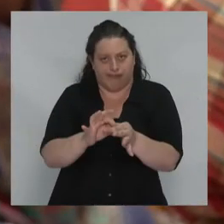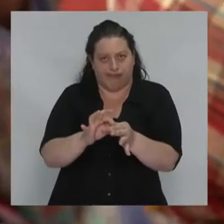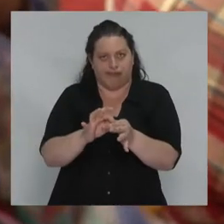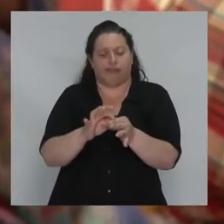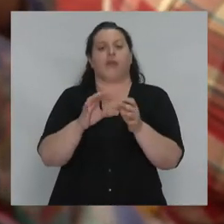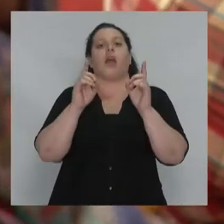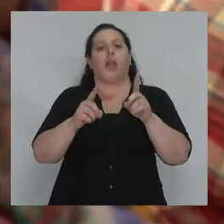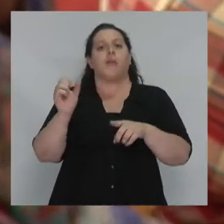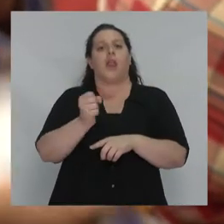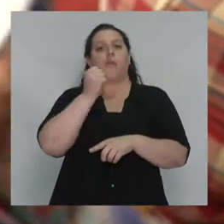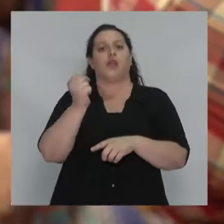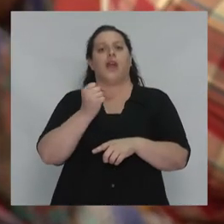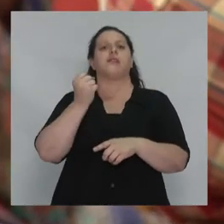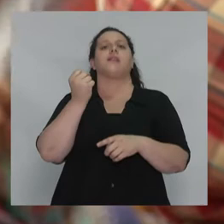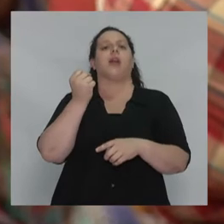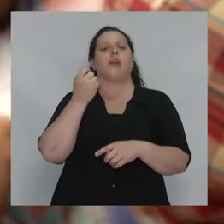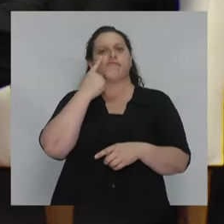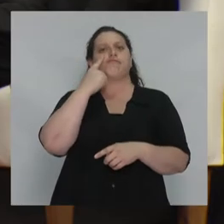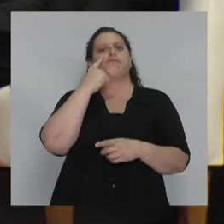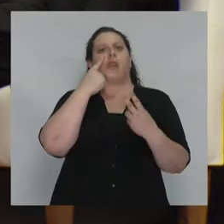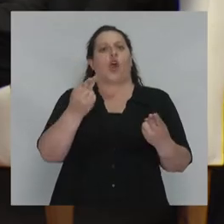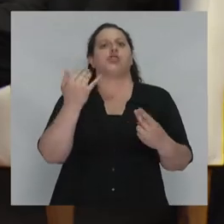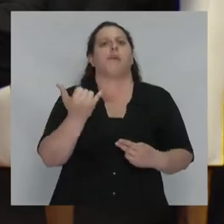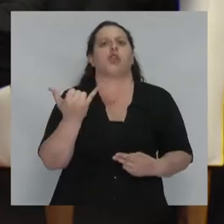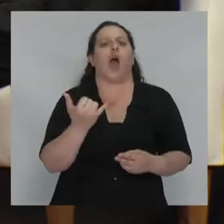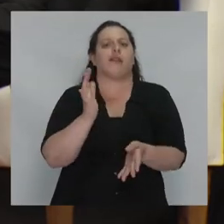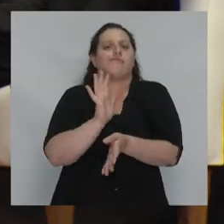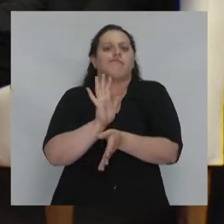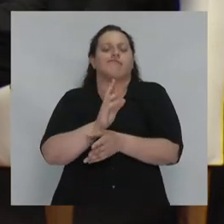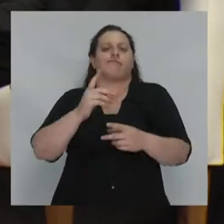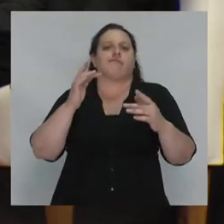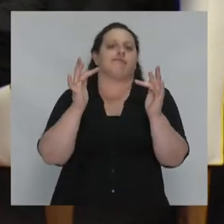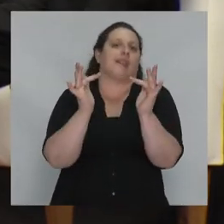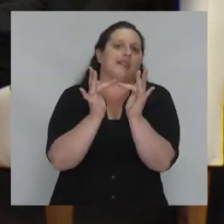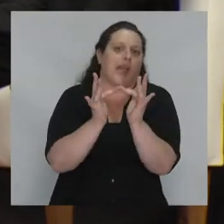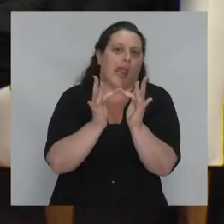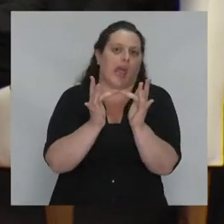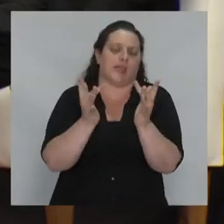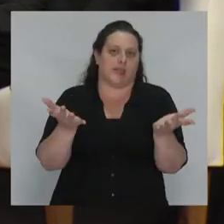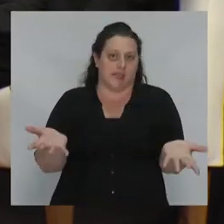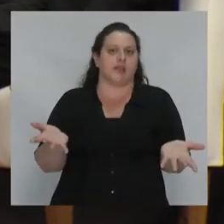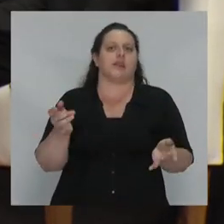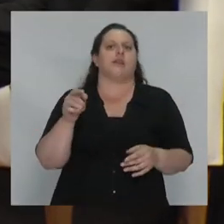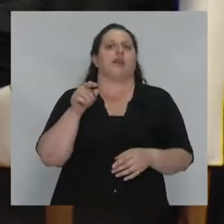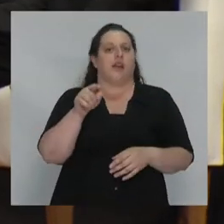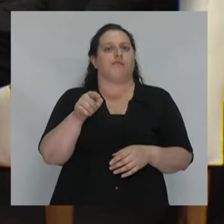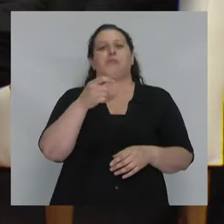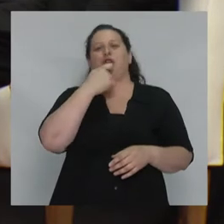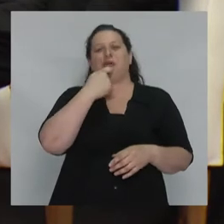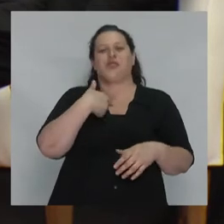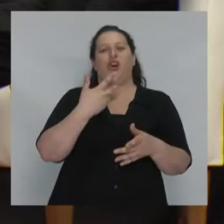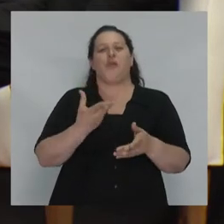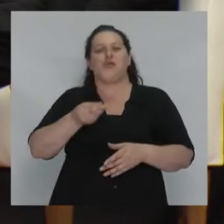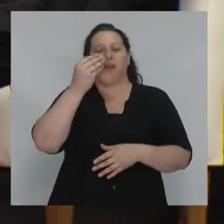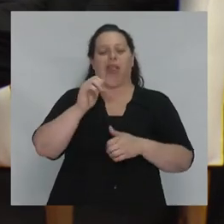presencia de las redes. Yo sé que yo ya no soy de redes, y cuando trato de competir con mis nietos o con mis hijos